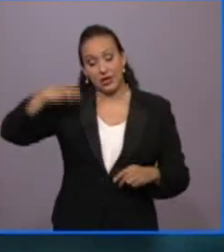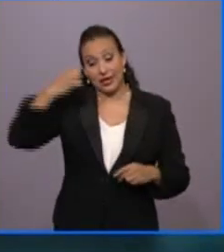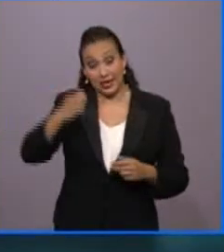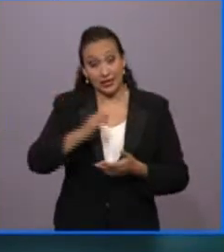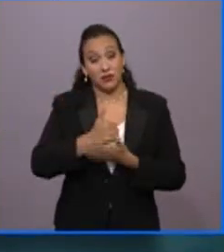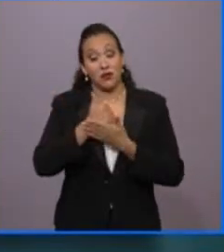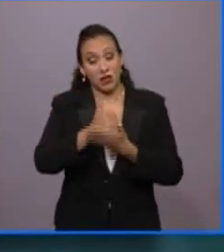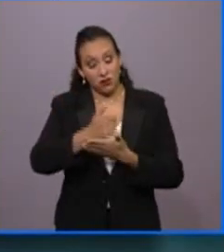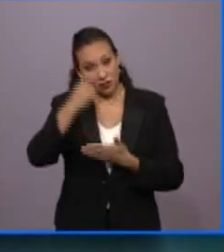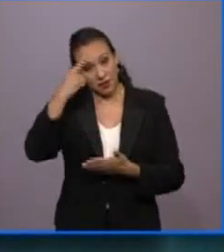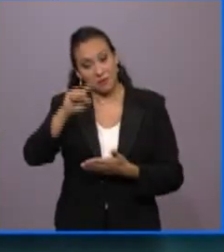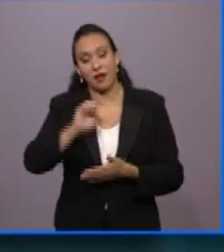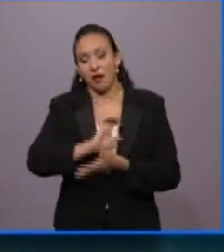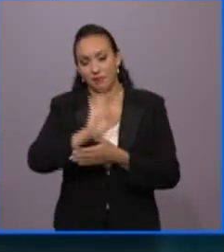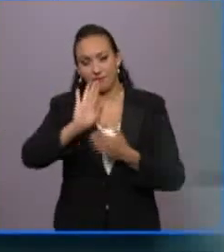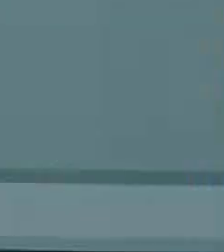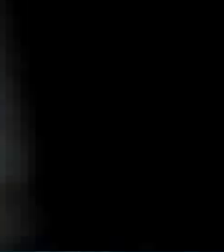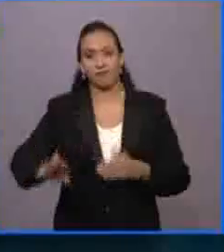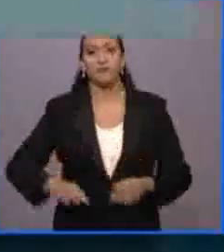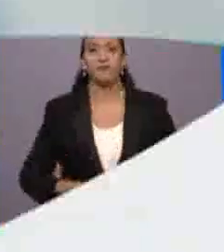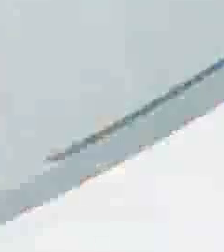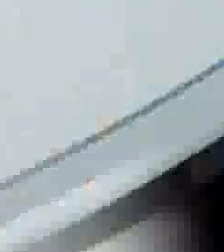que sean parte.